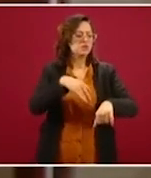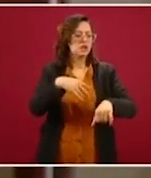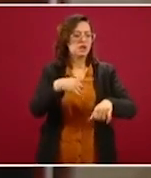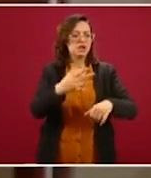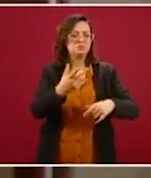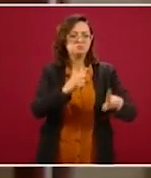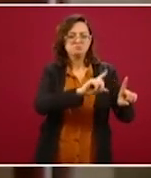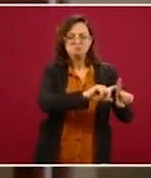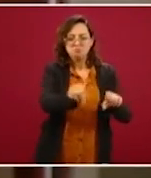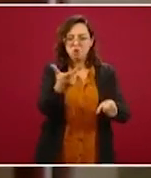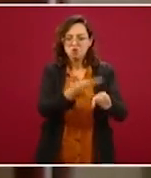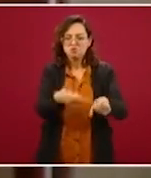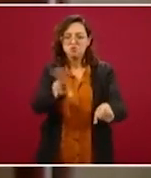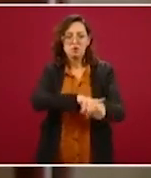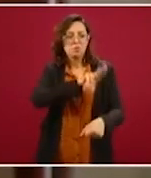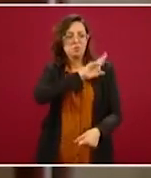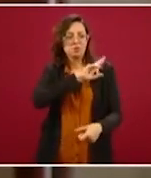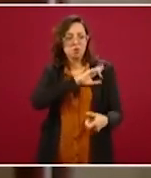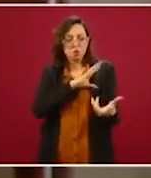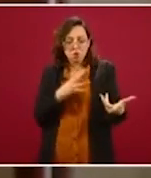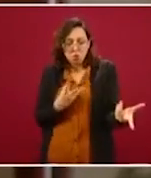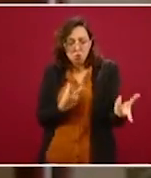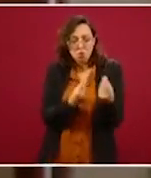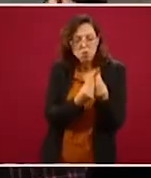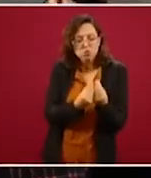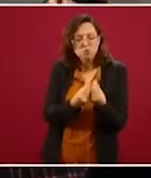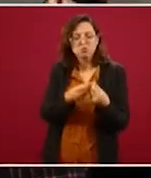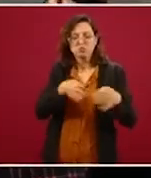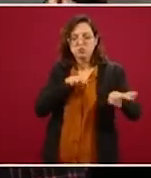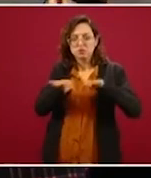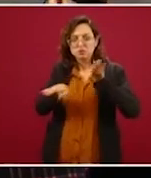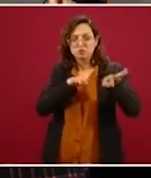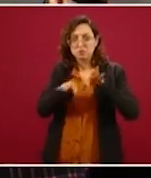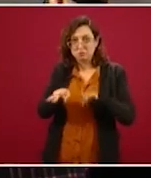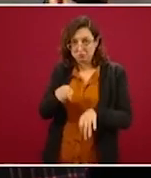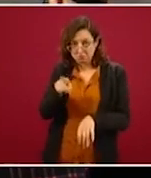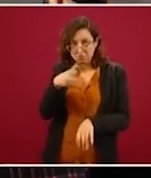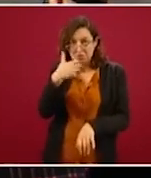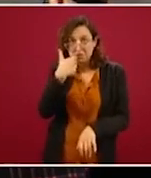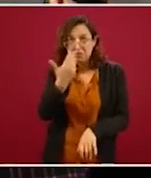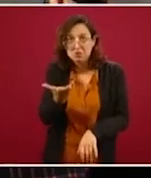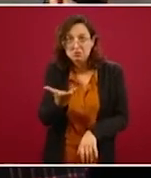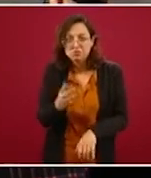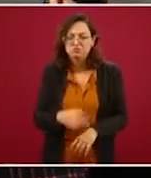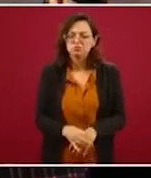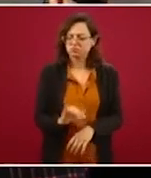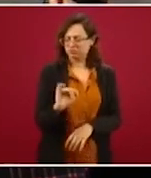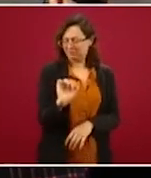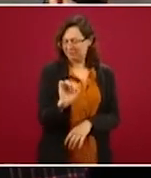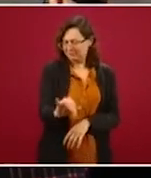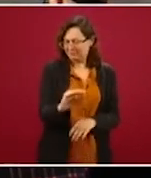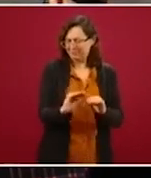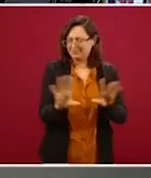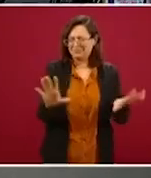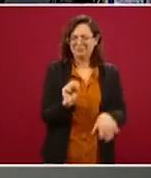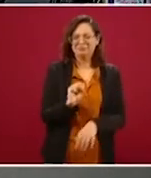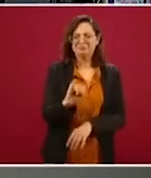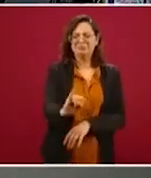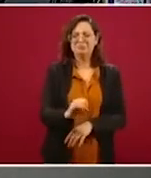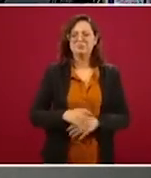todos ir previniendo estas enfermedades? Gracias. Sí, desde luego que sí. Pero bueno, vamos